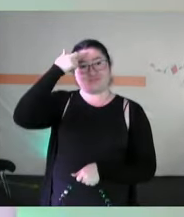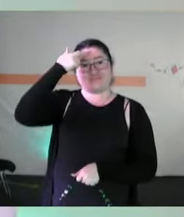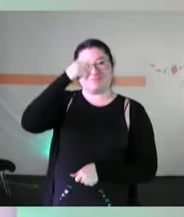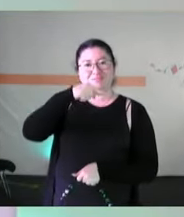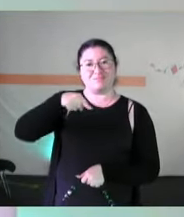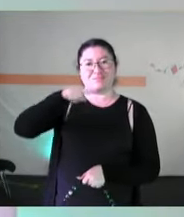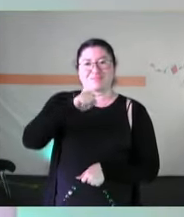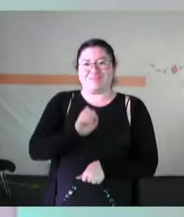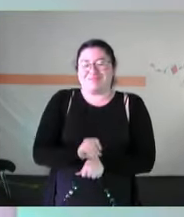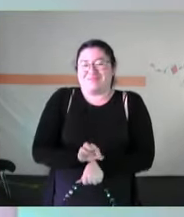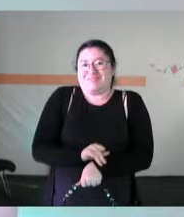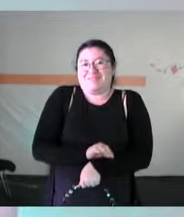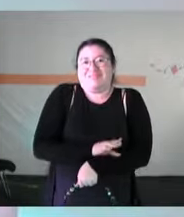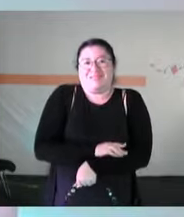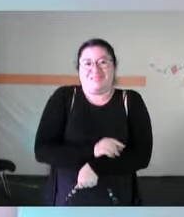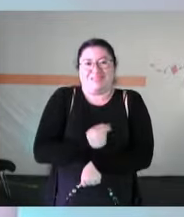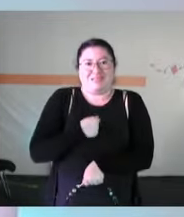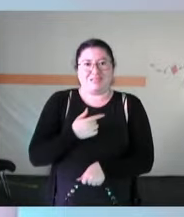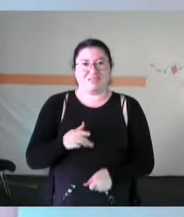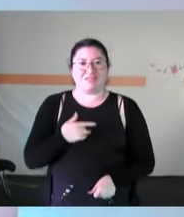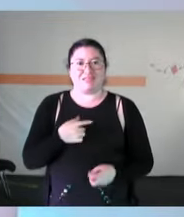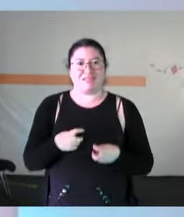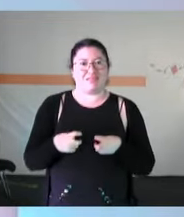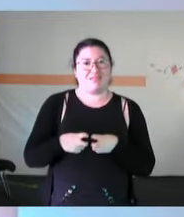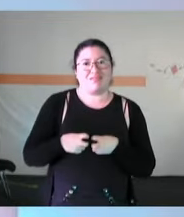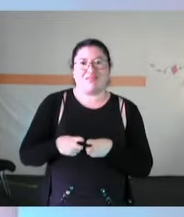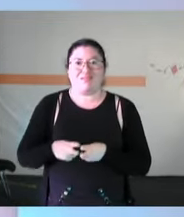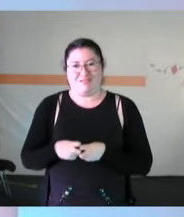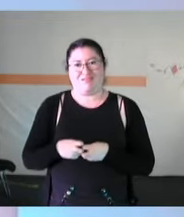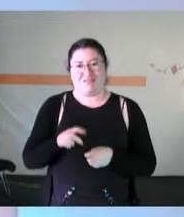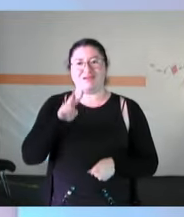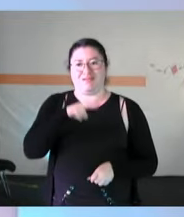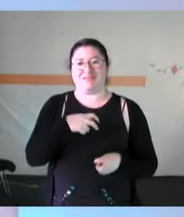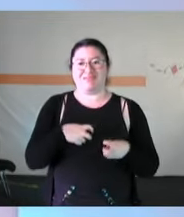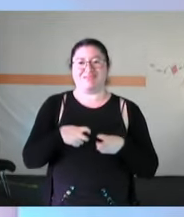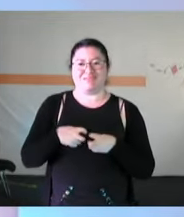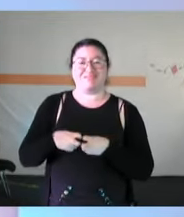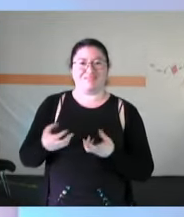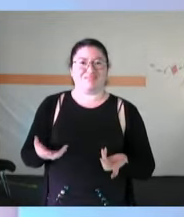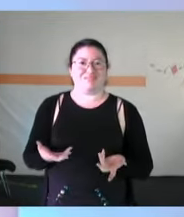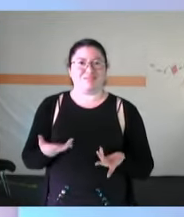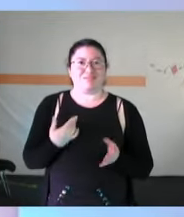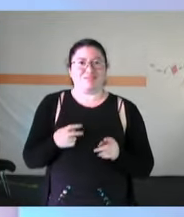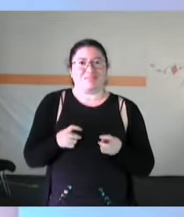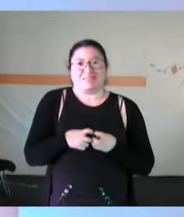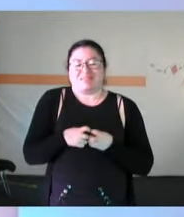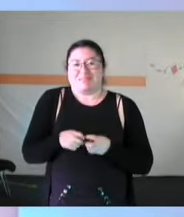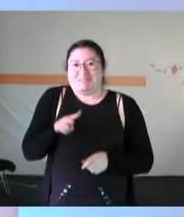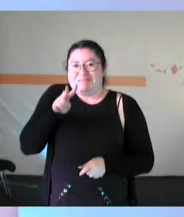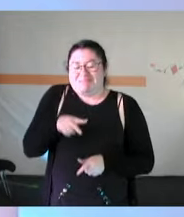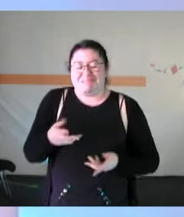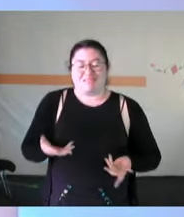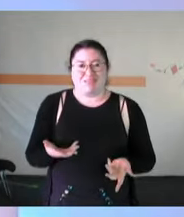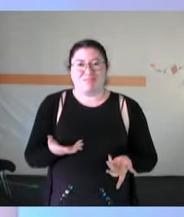aquí temblando, ¿no? Nerviosos, me incluyo, ¿eh? Nada más así, nervio de Adebis.